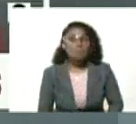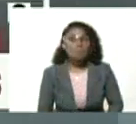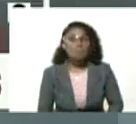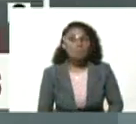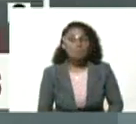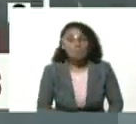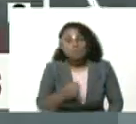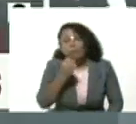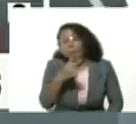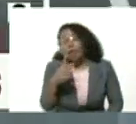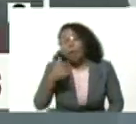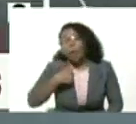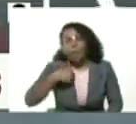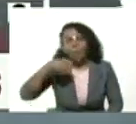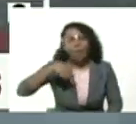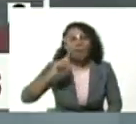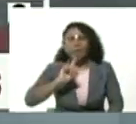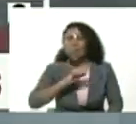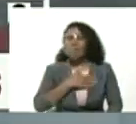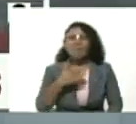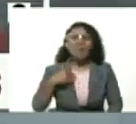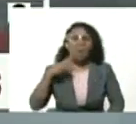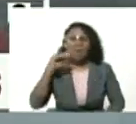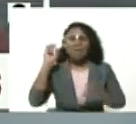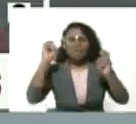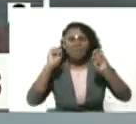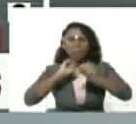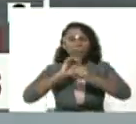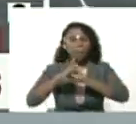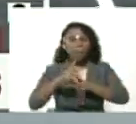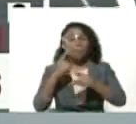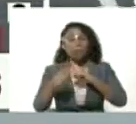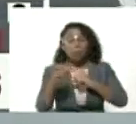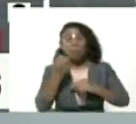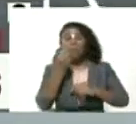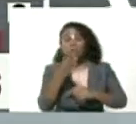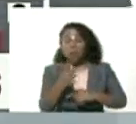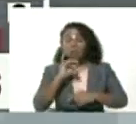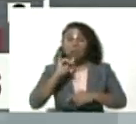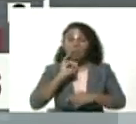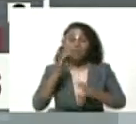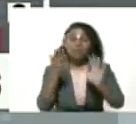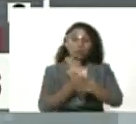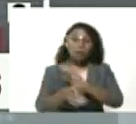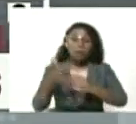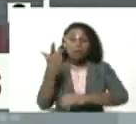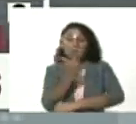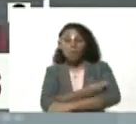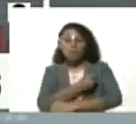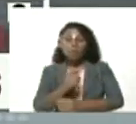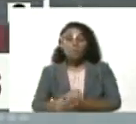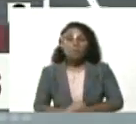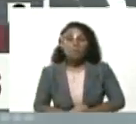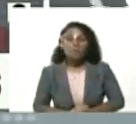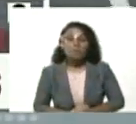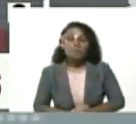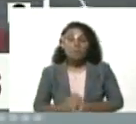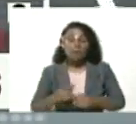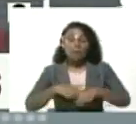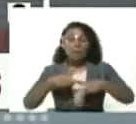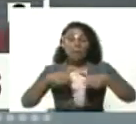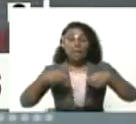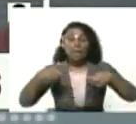Bueno, hoy no quiero hablar del coronavirus, aunque hay buenas noticias sobre la vacunación, el